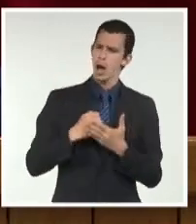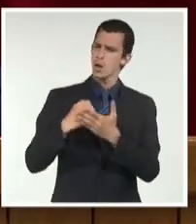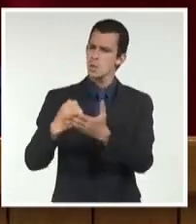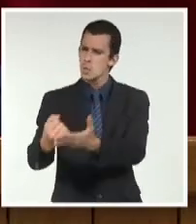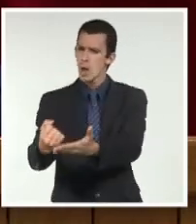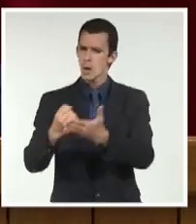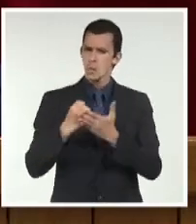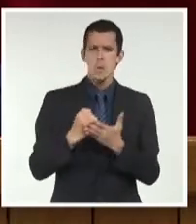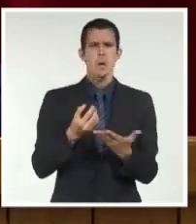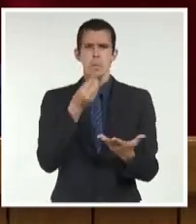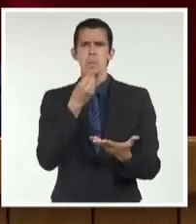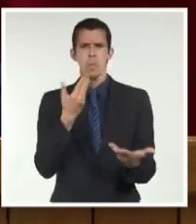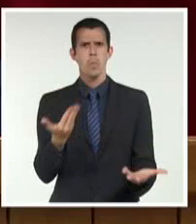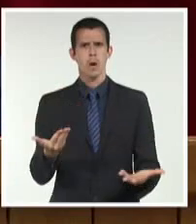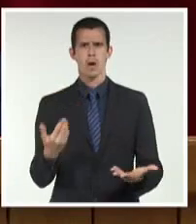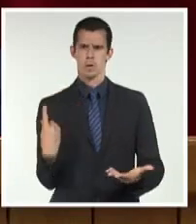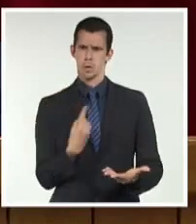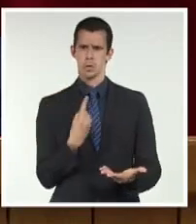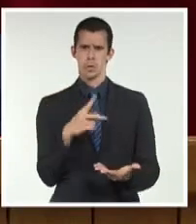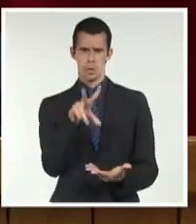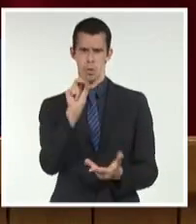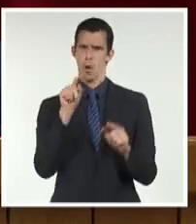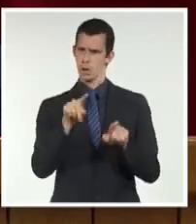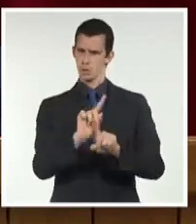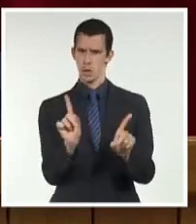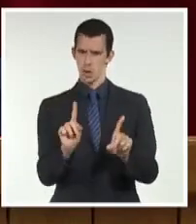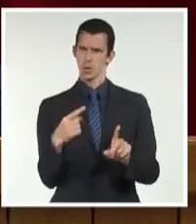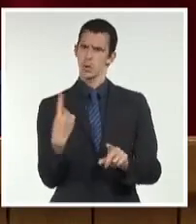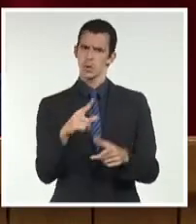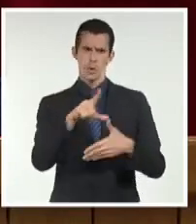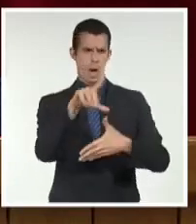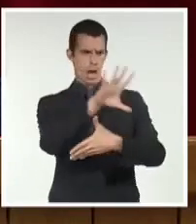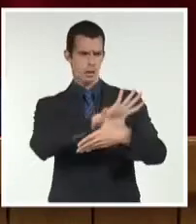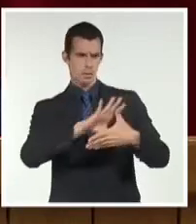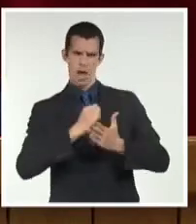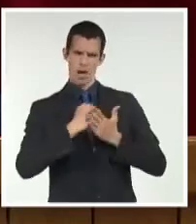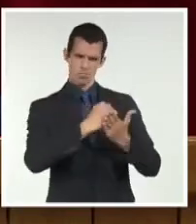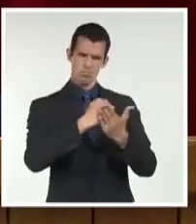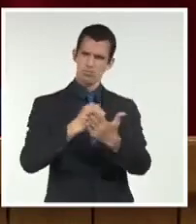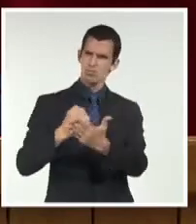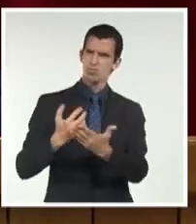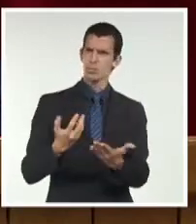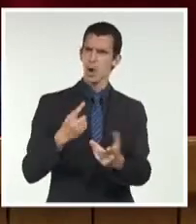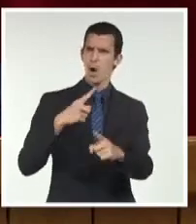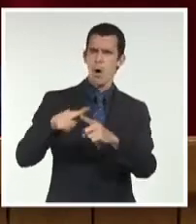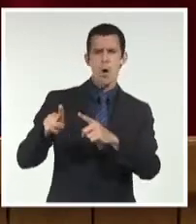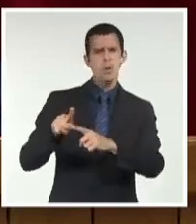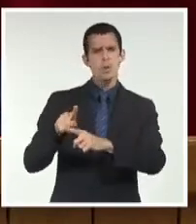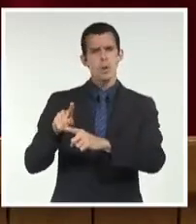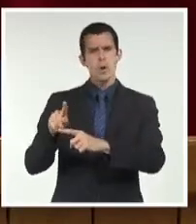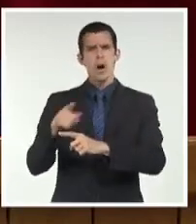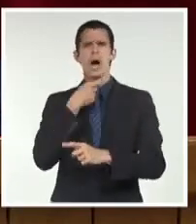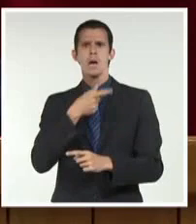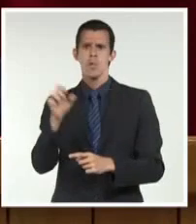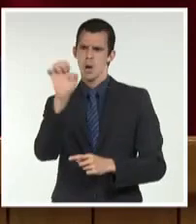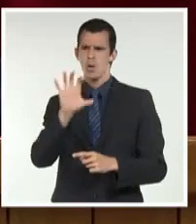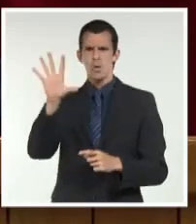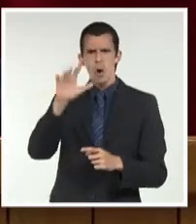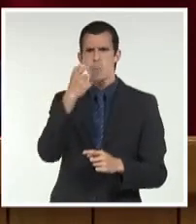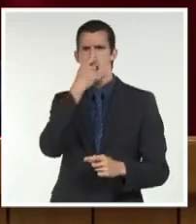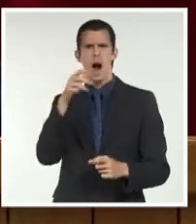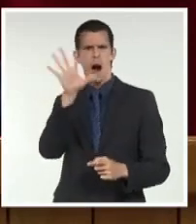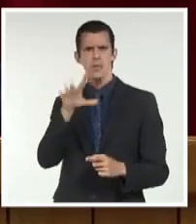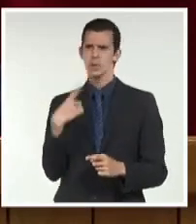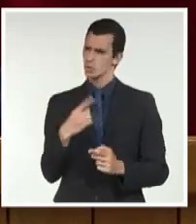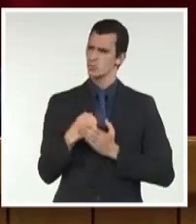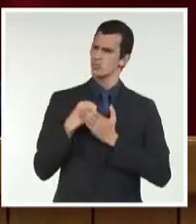internacional. Lo hemos demostrado en nuestra región latinoamericana y caribeña y también en otras latitudes. No tenemos